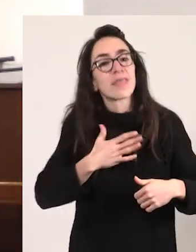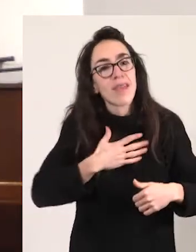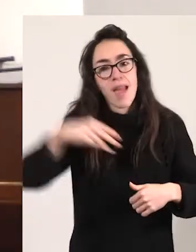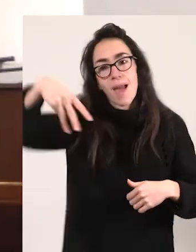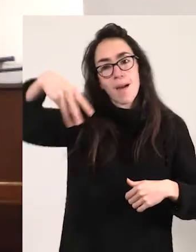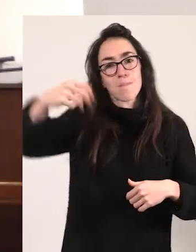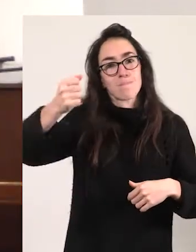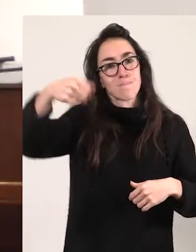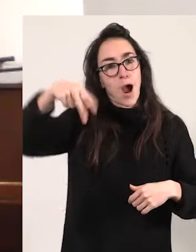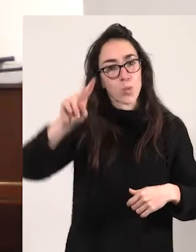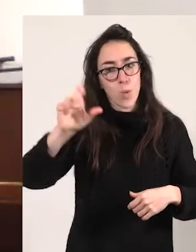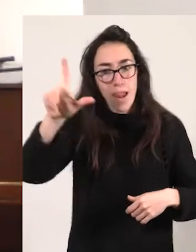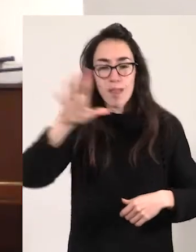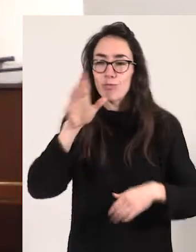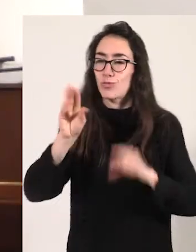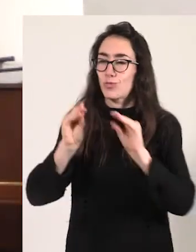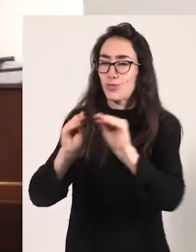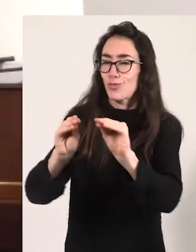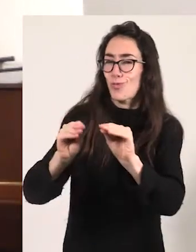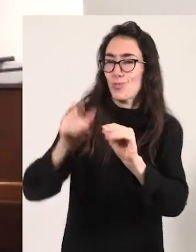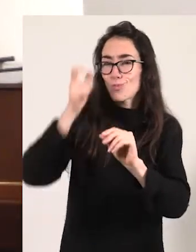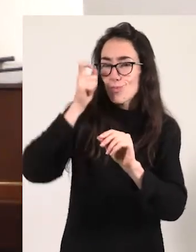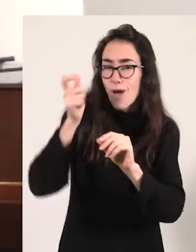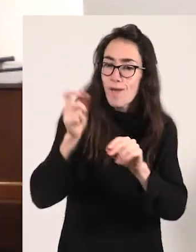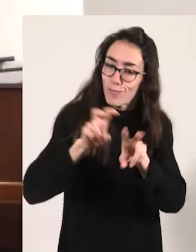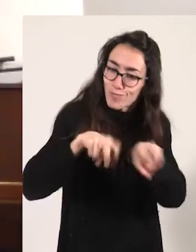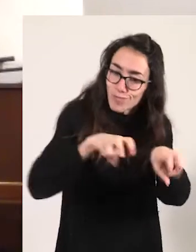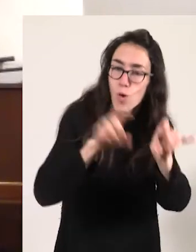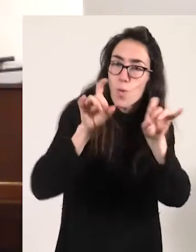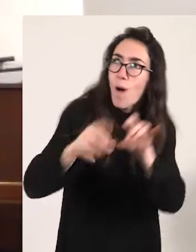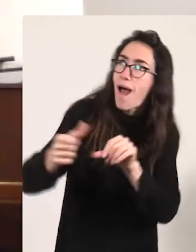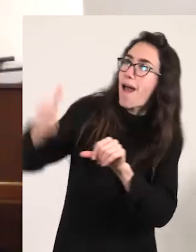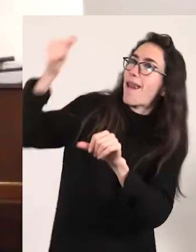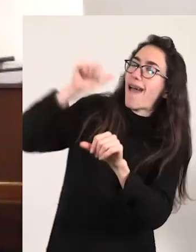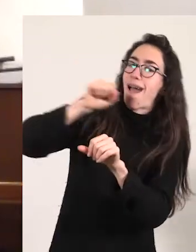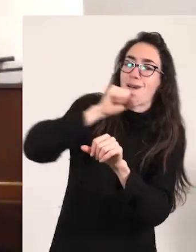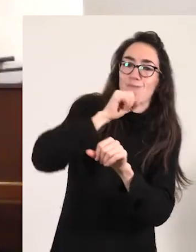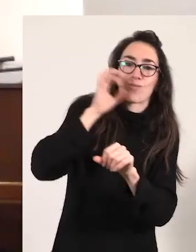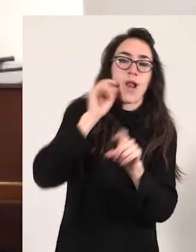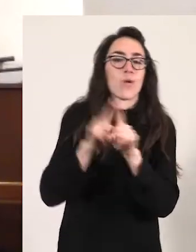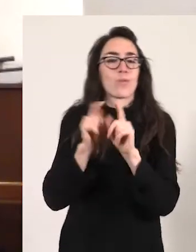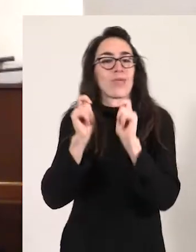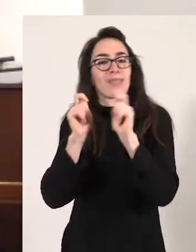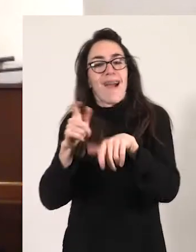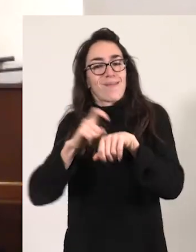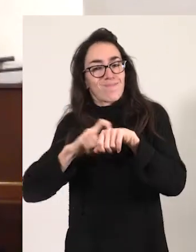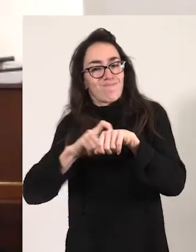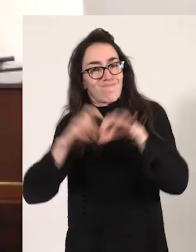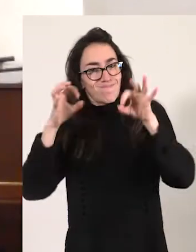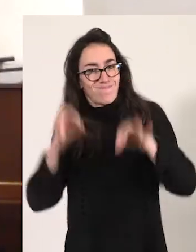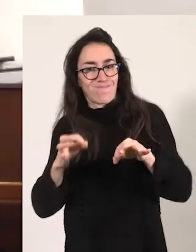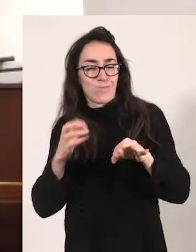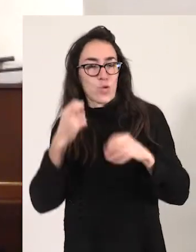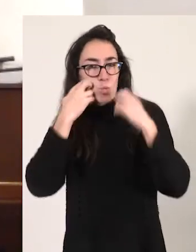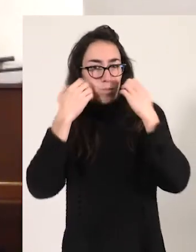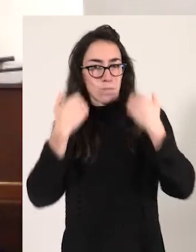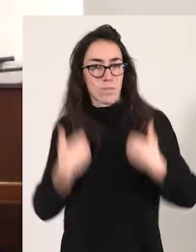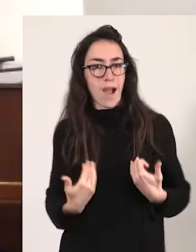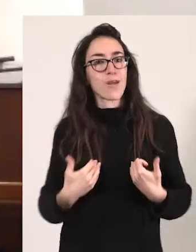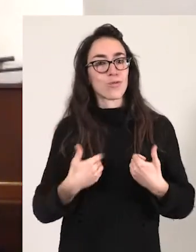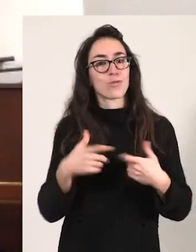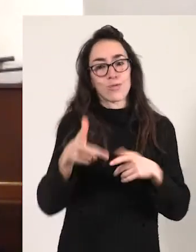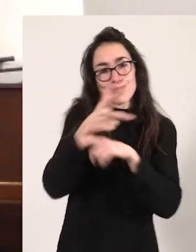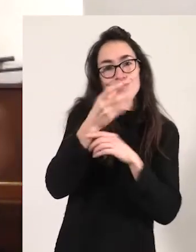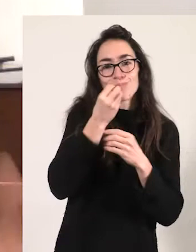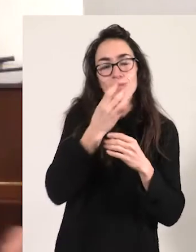de Manuel, que lleva cultivándolas en Coristanco como lo ha hecho toda la vida, como lo hacía su abuela. Entonces estamos humanizando patatas y sin